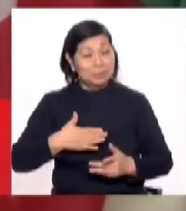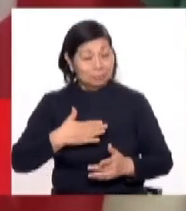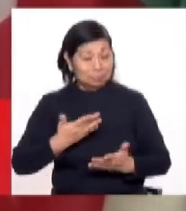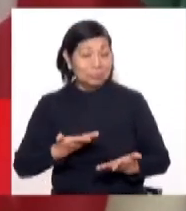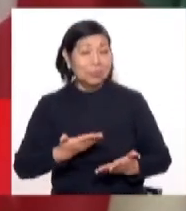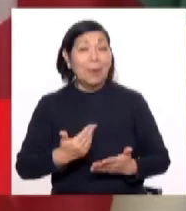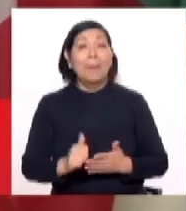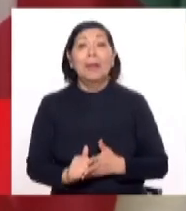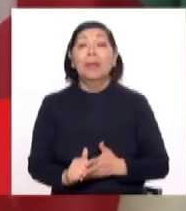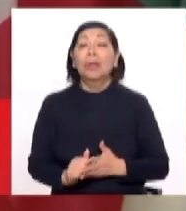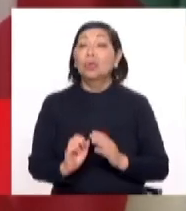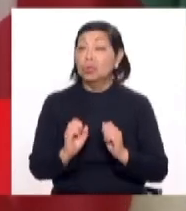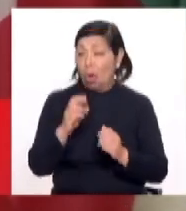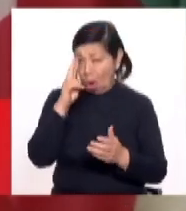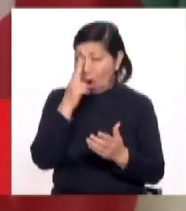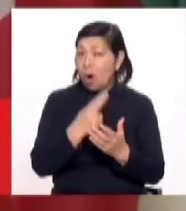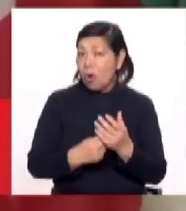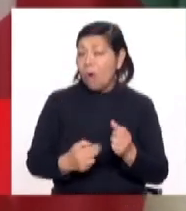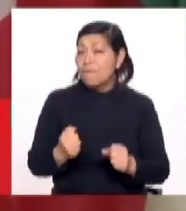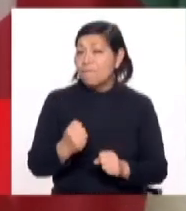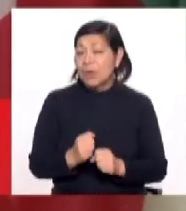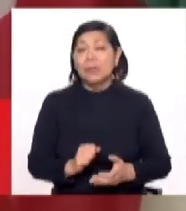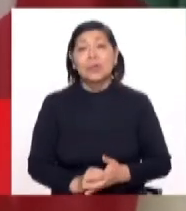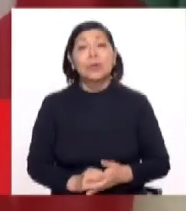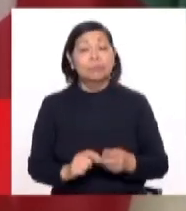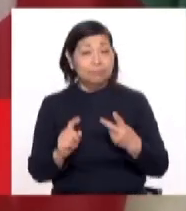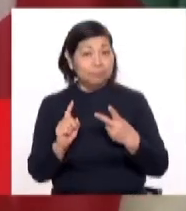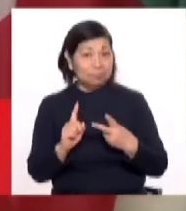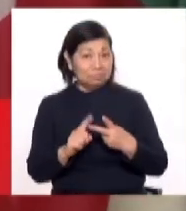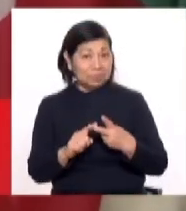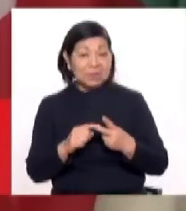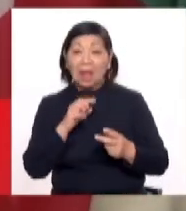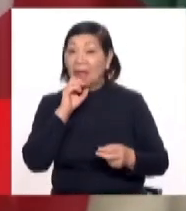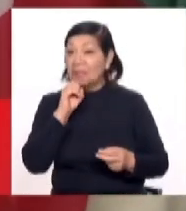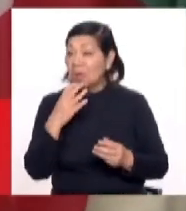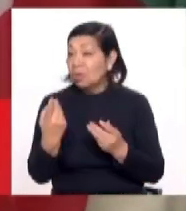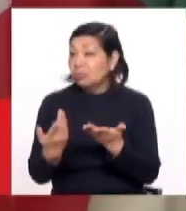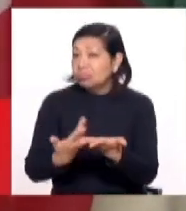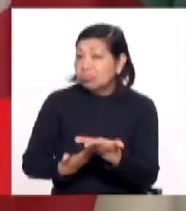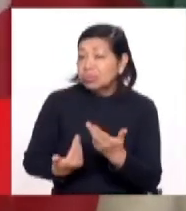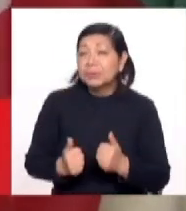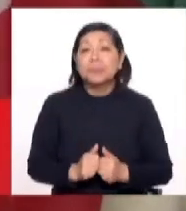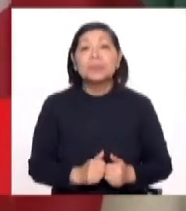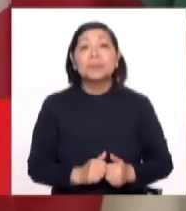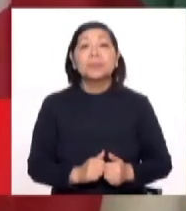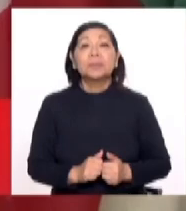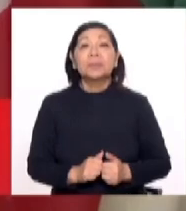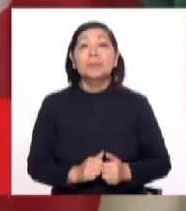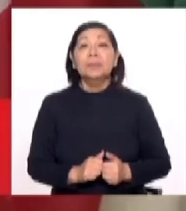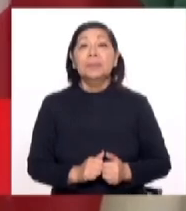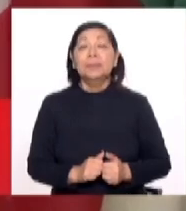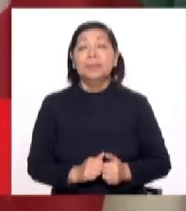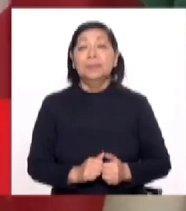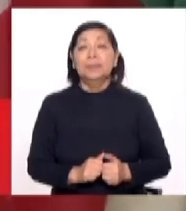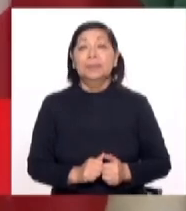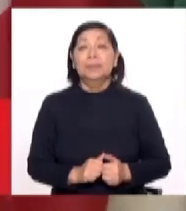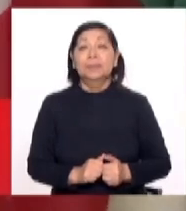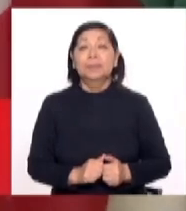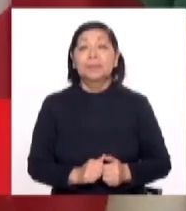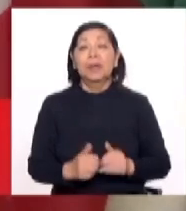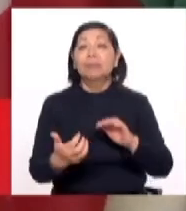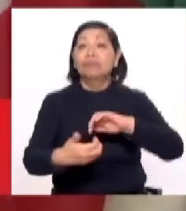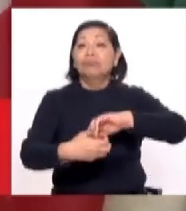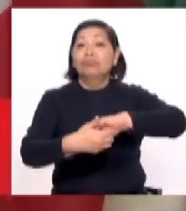comercio les da confianza y segundo hemos podido por ejemplo eh